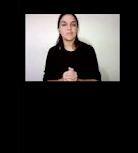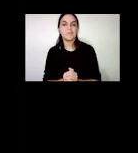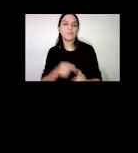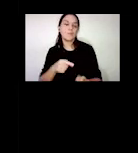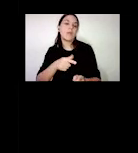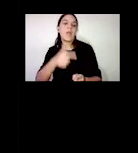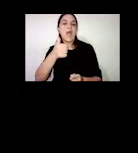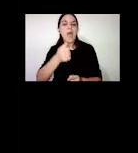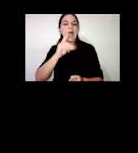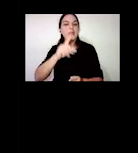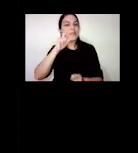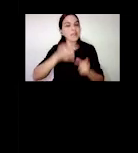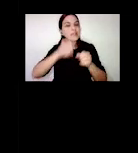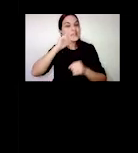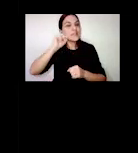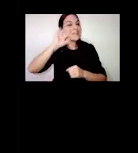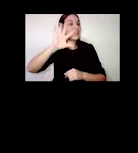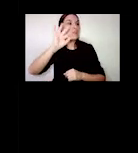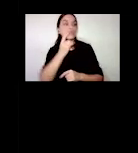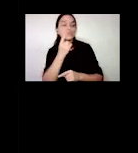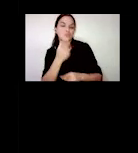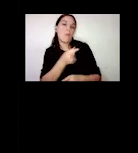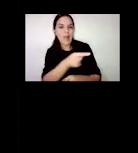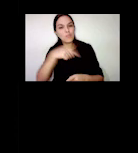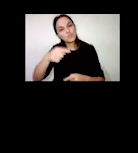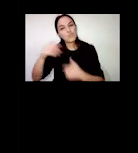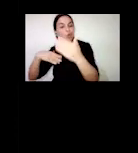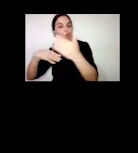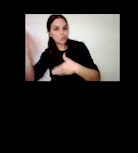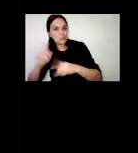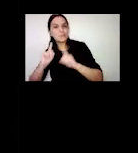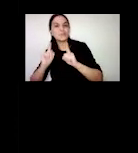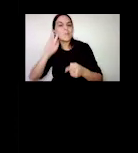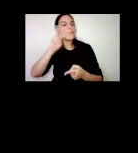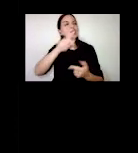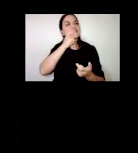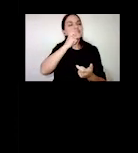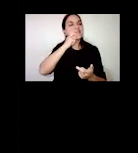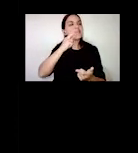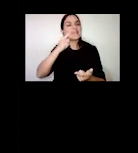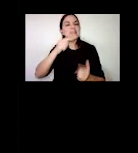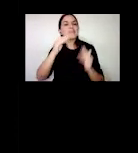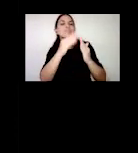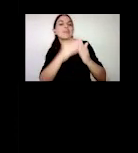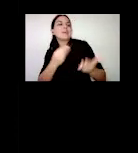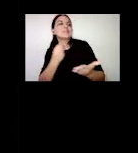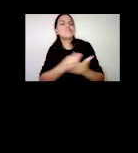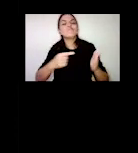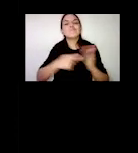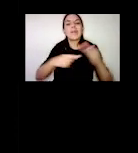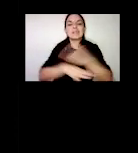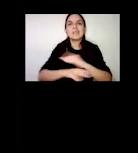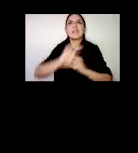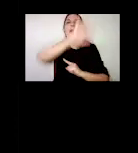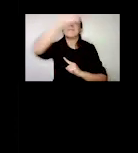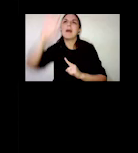en construidos. Después vamos a tener que fijarnos si ese inmueble está situado en la Ciudad Autónoma de Buenos Aires, en el resto del país o en la